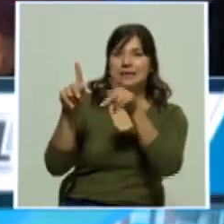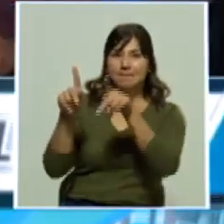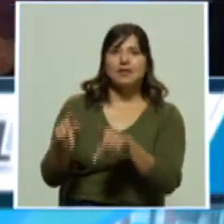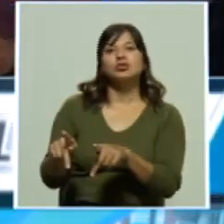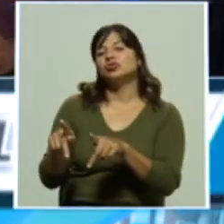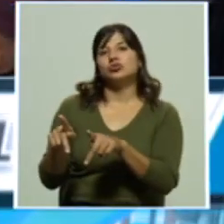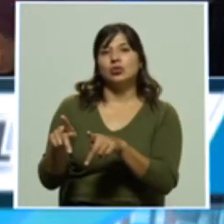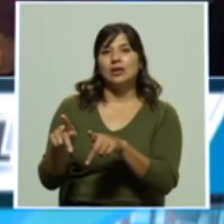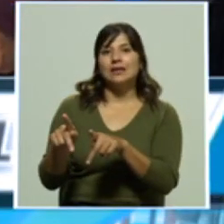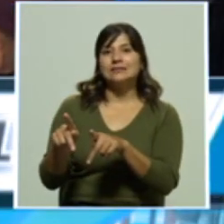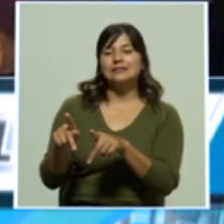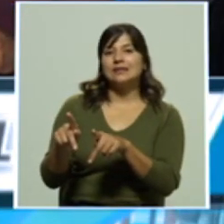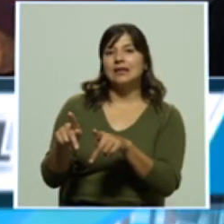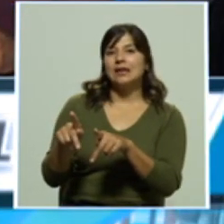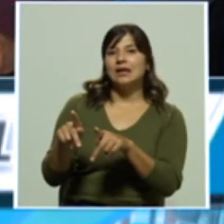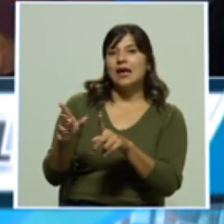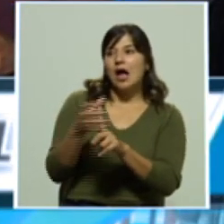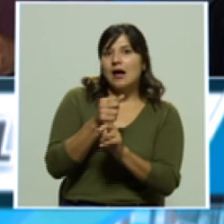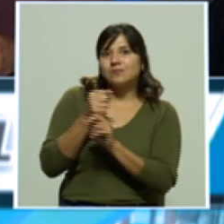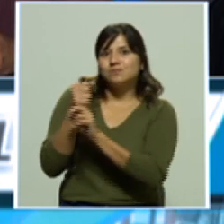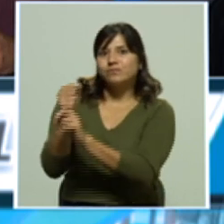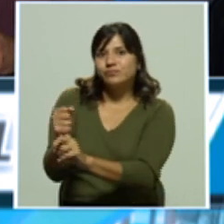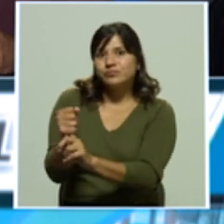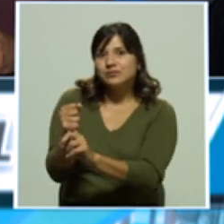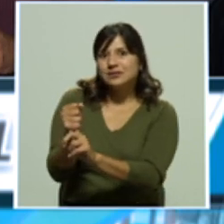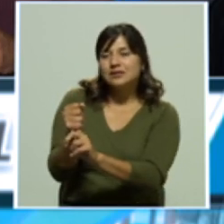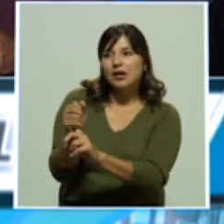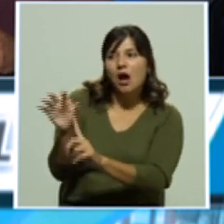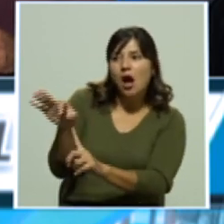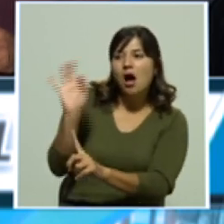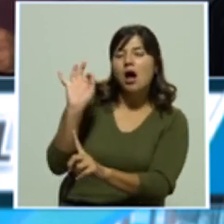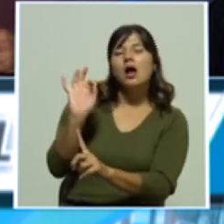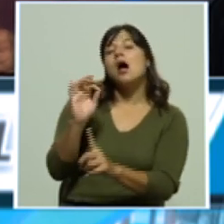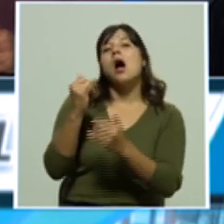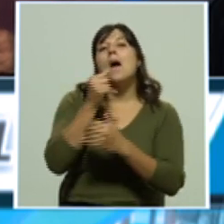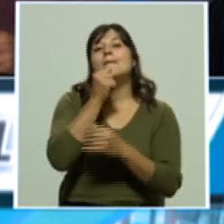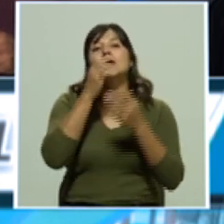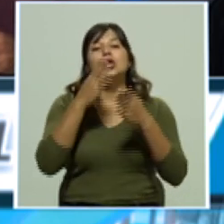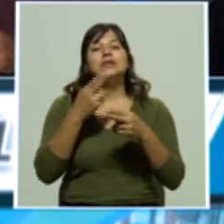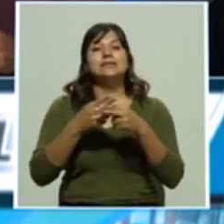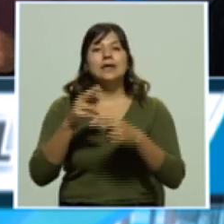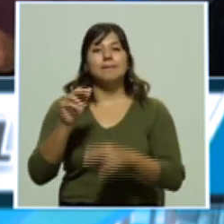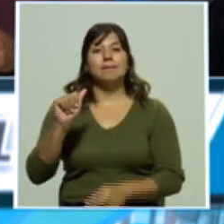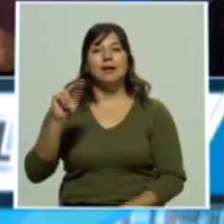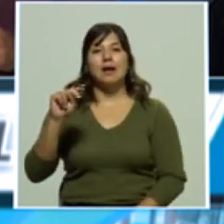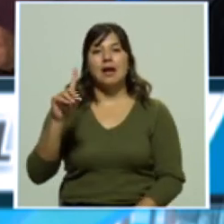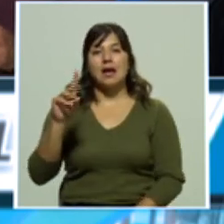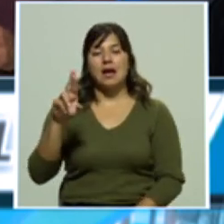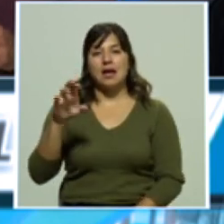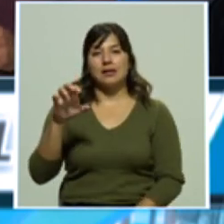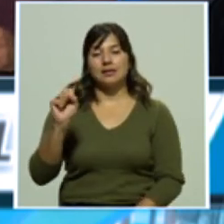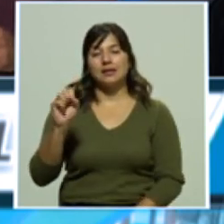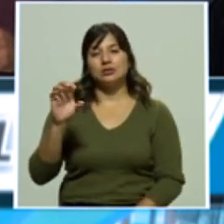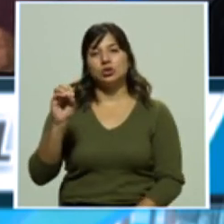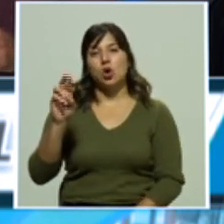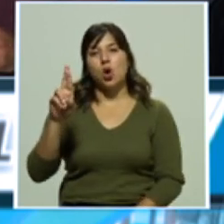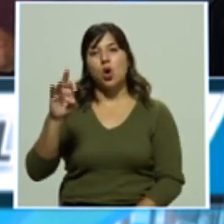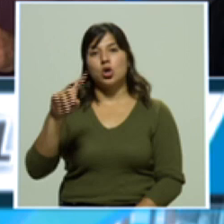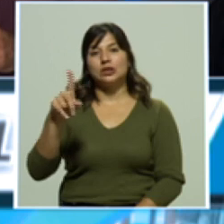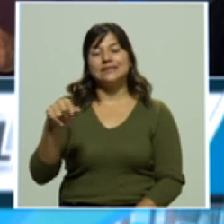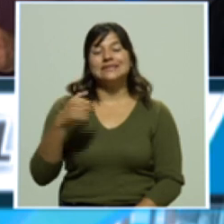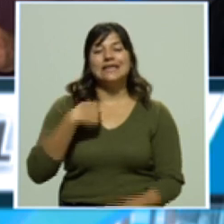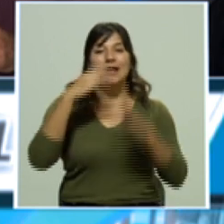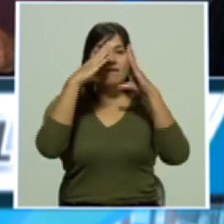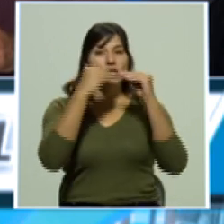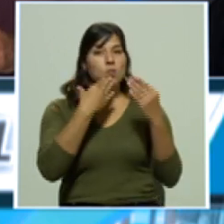El periodista Andrés Ortiz nos amplía esta información. Buenas noches, Andrés. Cuéntenos qué tiene con este